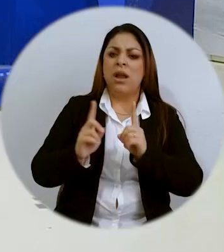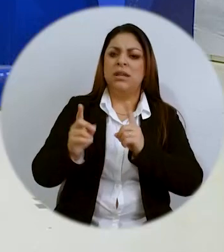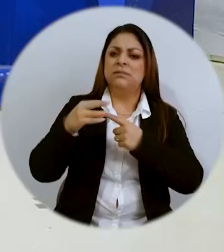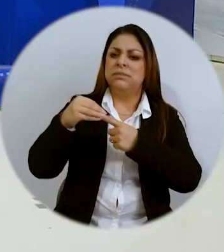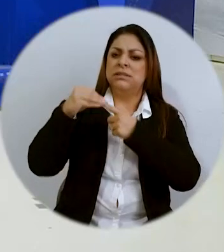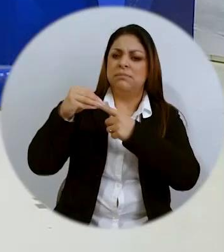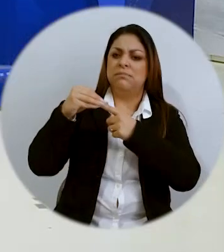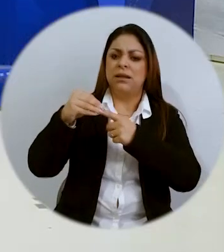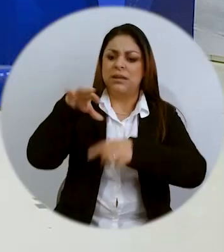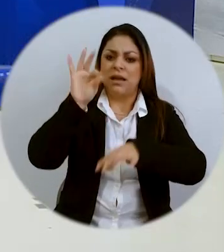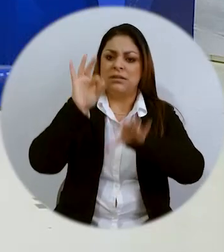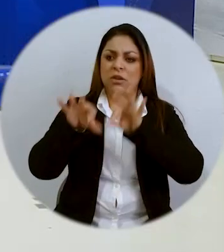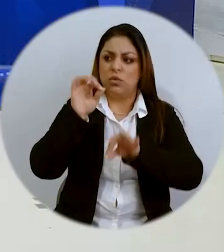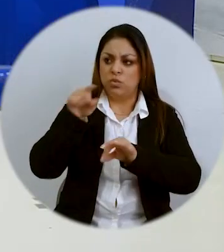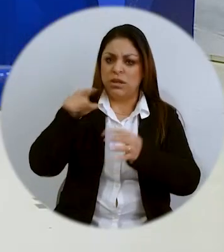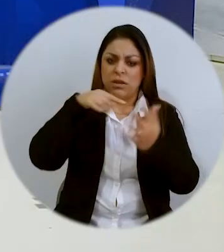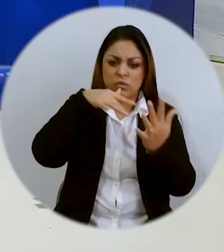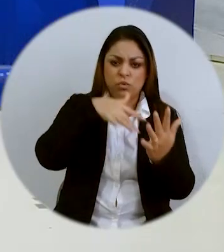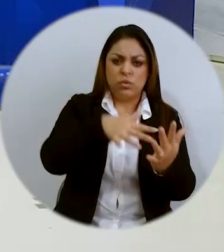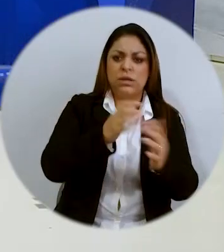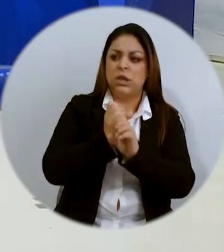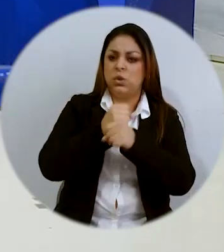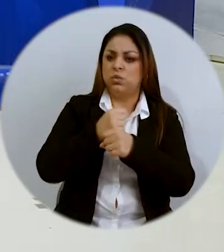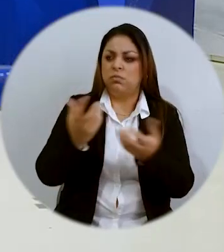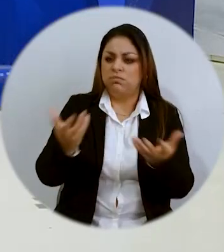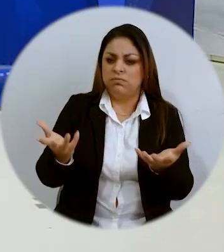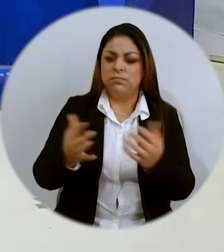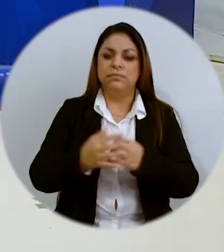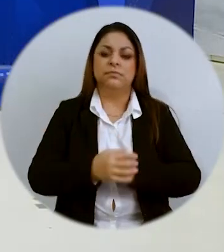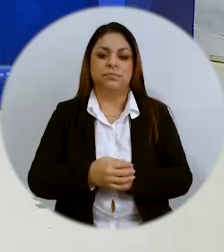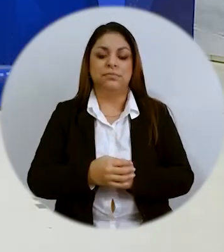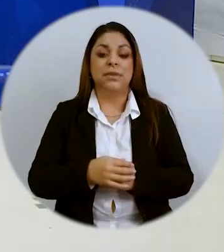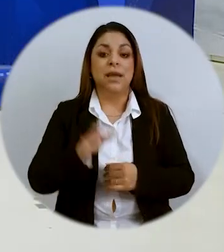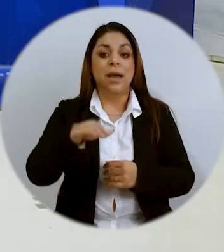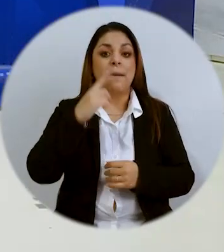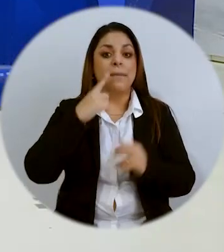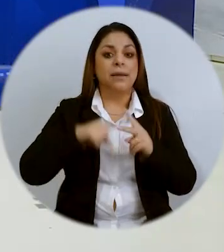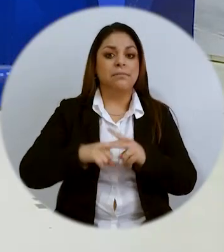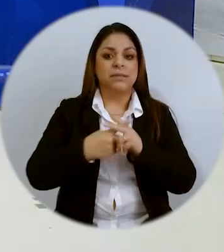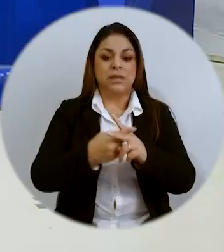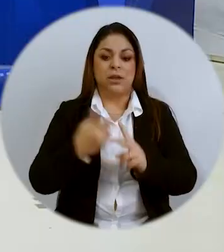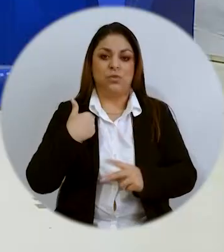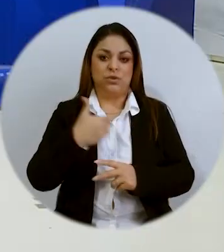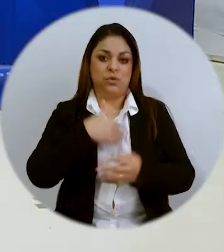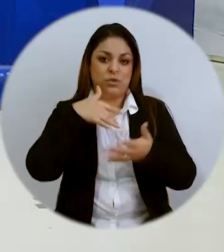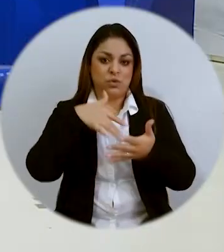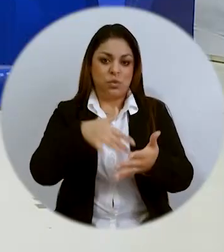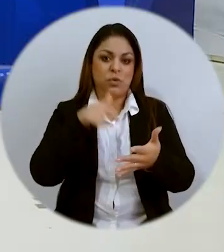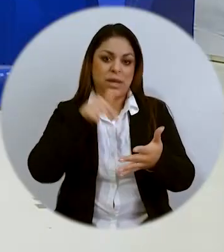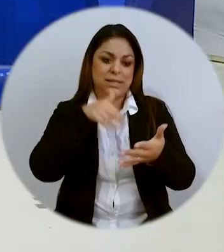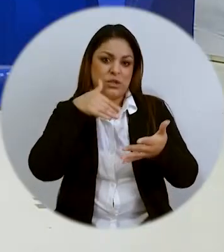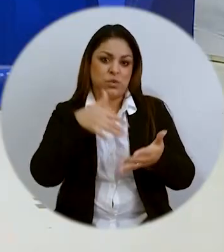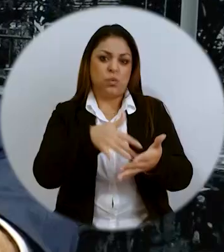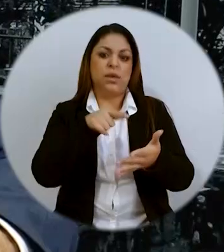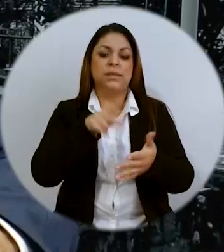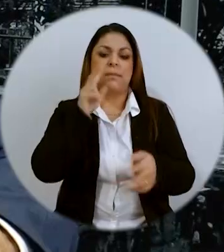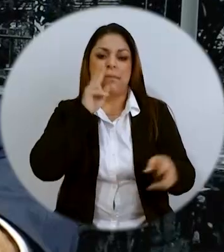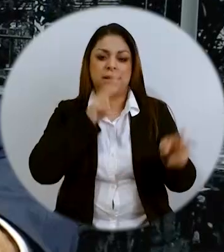principales hallazgos del estudio que ustedes realizaron? Bueno, para empezar, en nuestro estudio es un estudio de